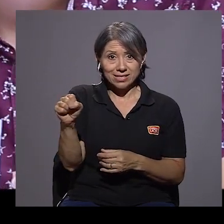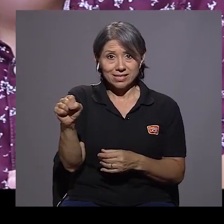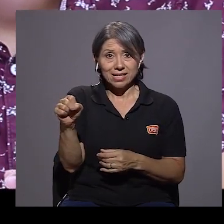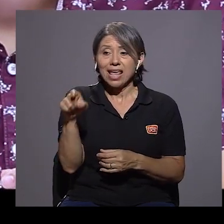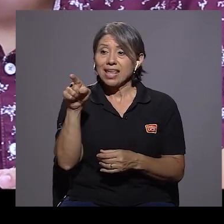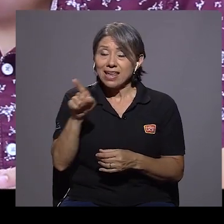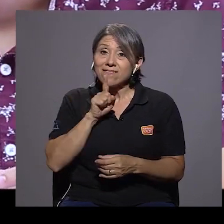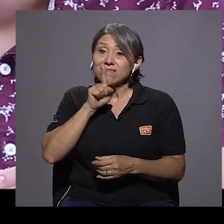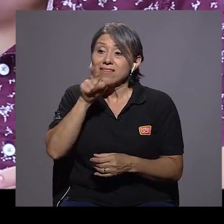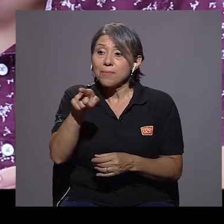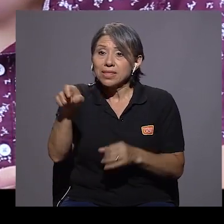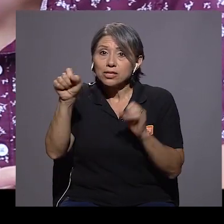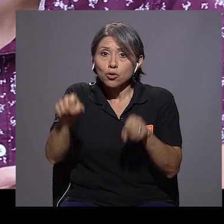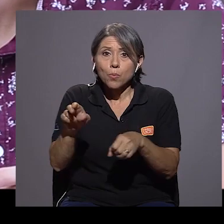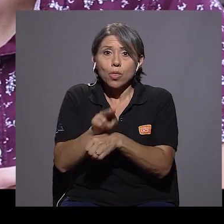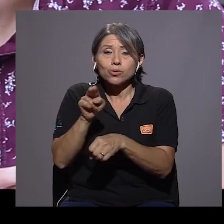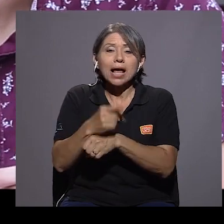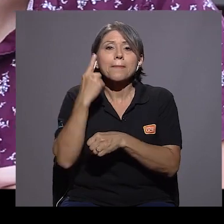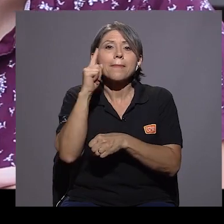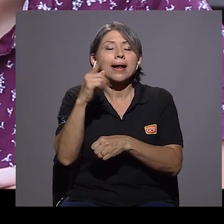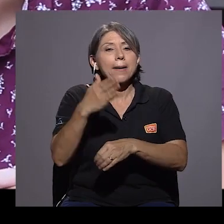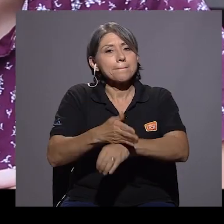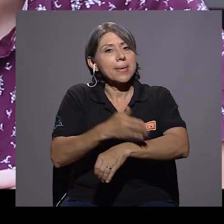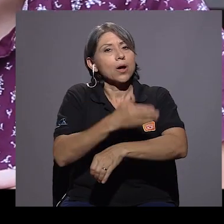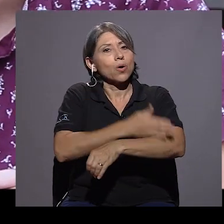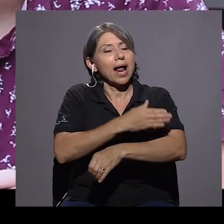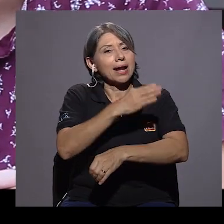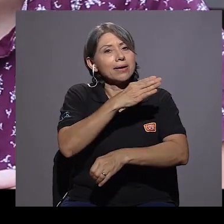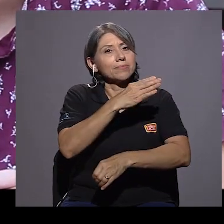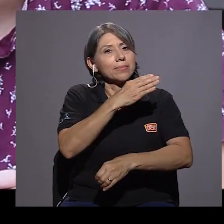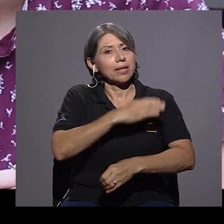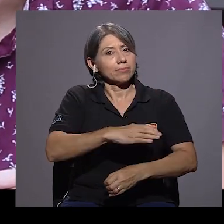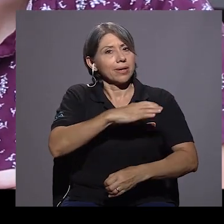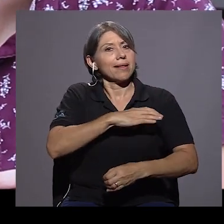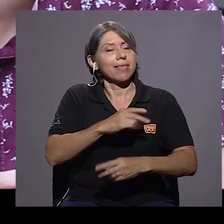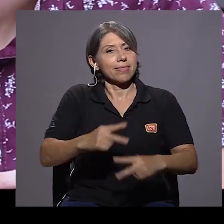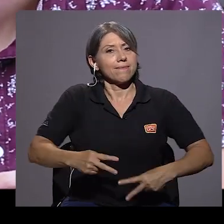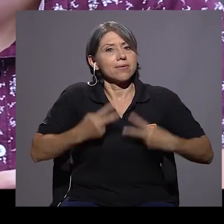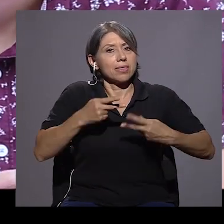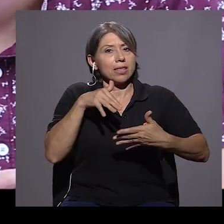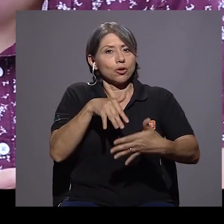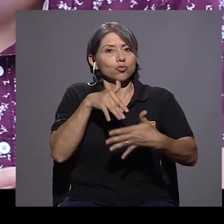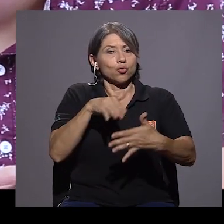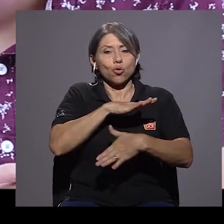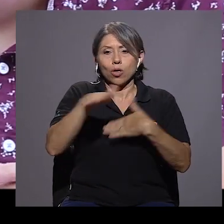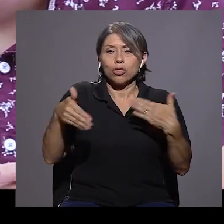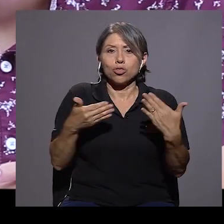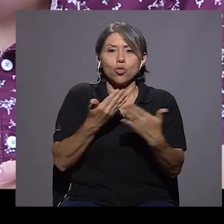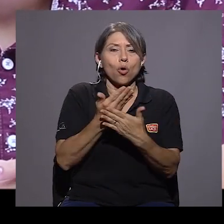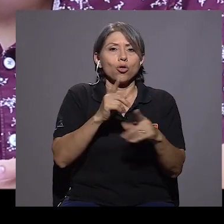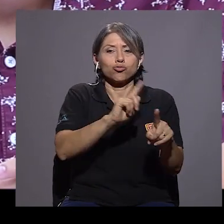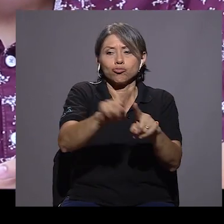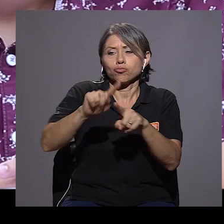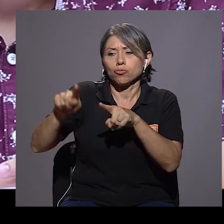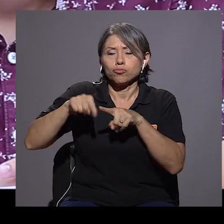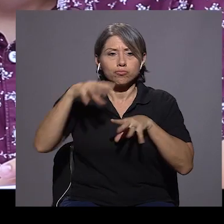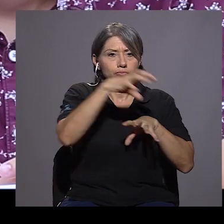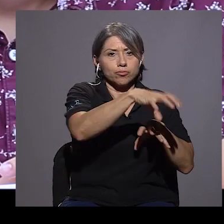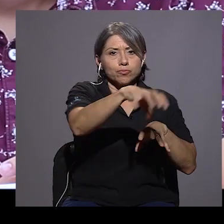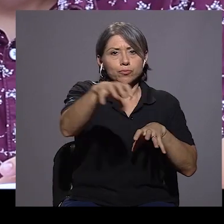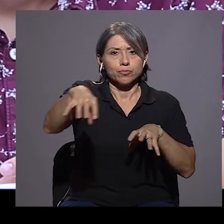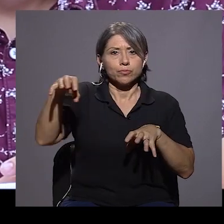haga del FES esté en función de garantizar las mejores condiciones de vida y de estudio en todas las sedes y recintos, es decir,